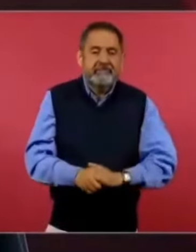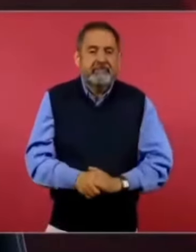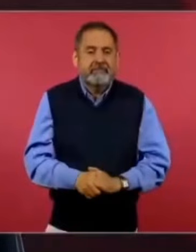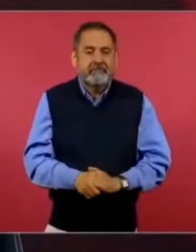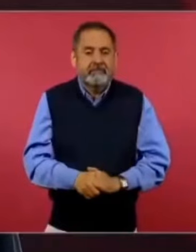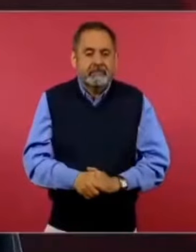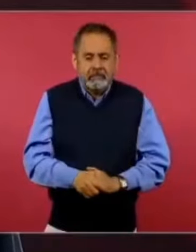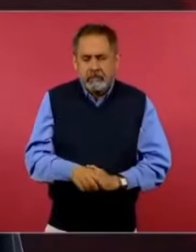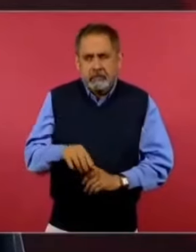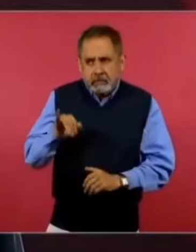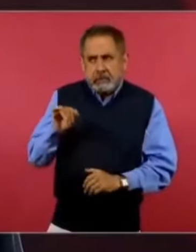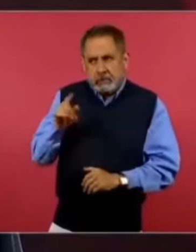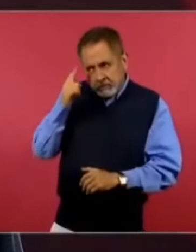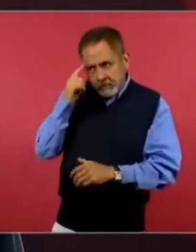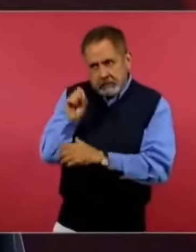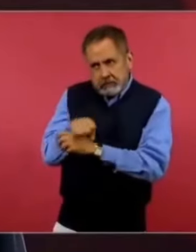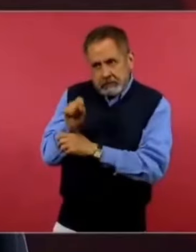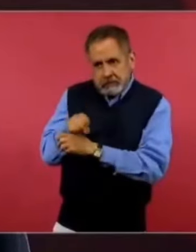No, sí.